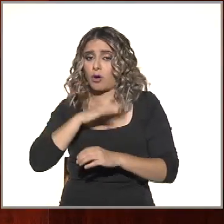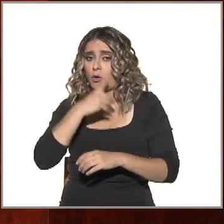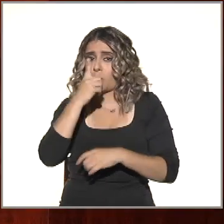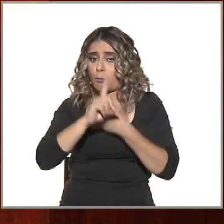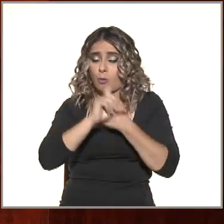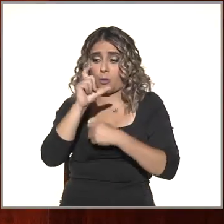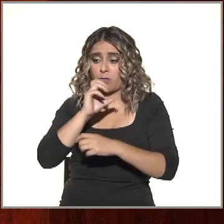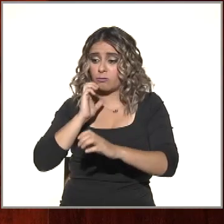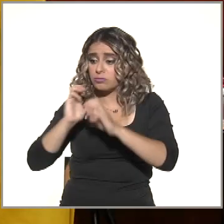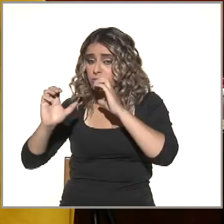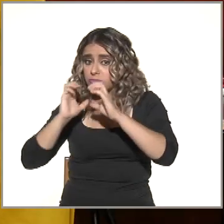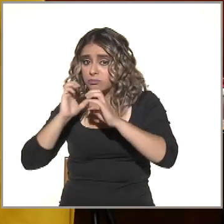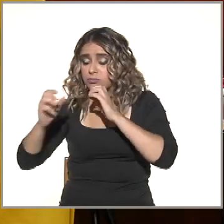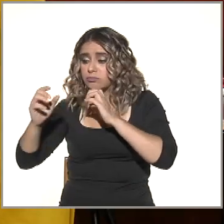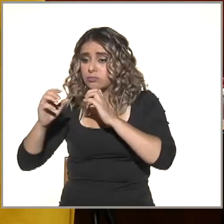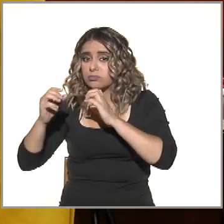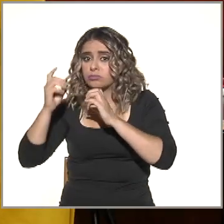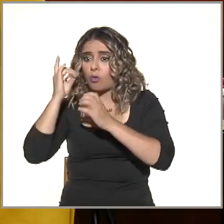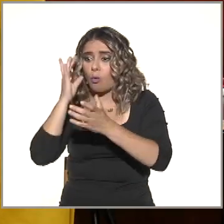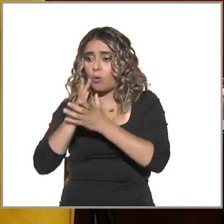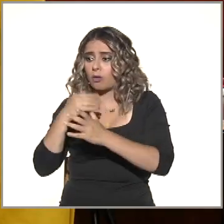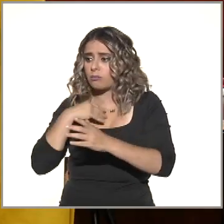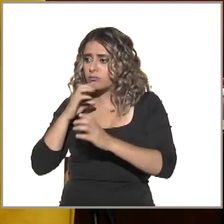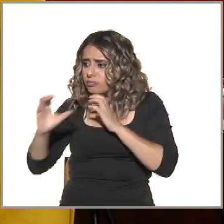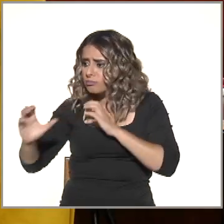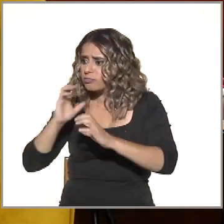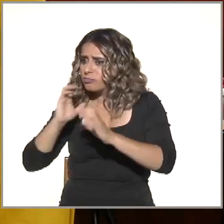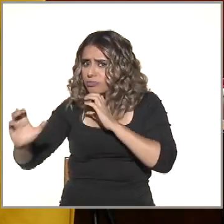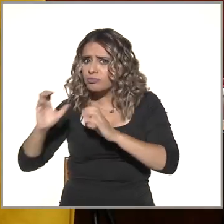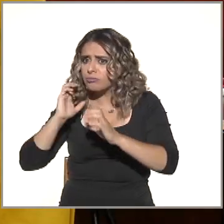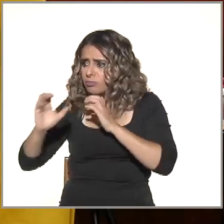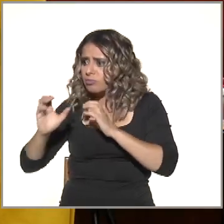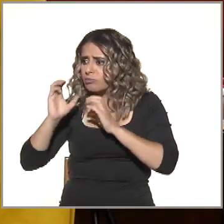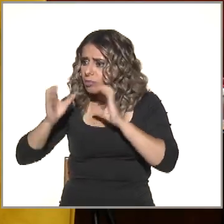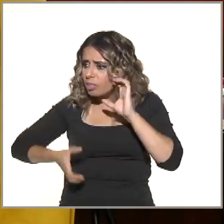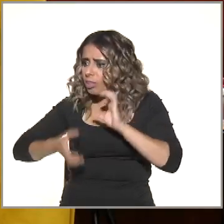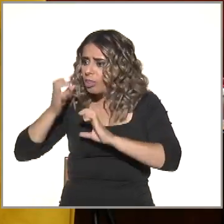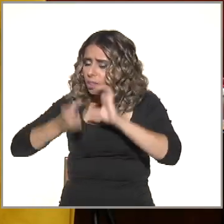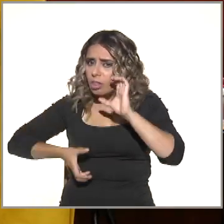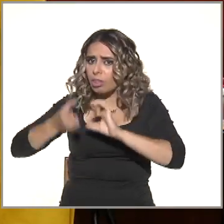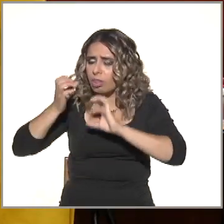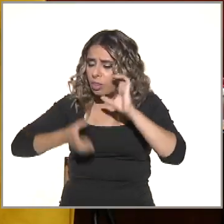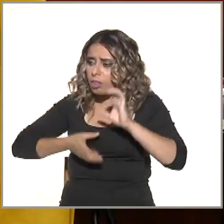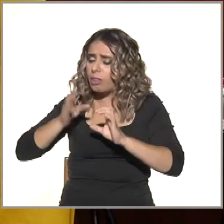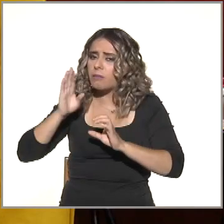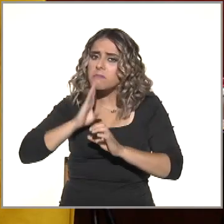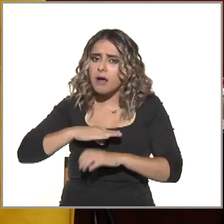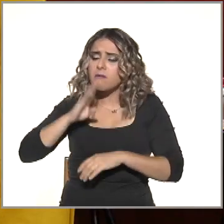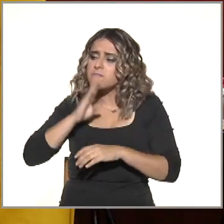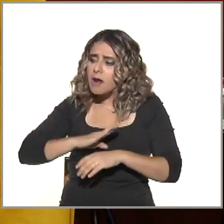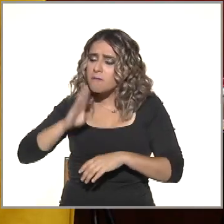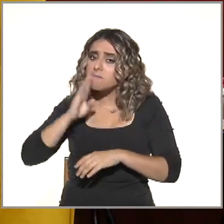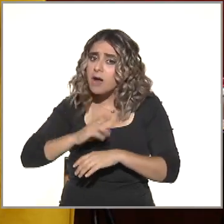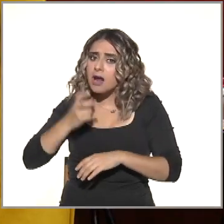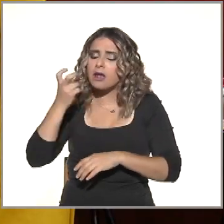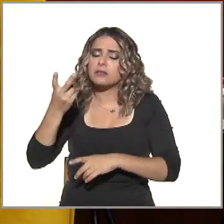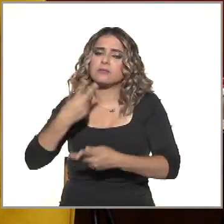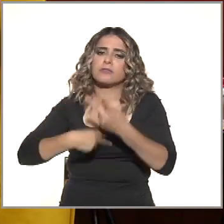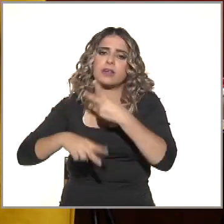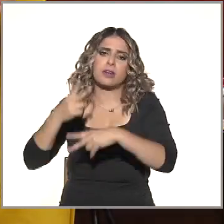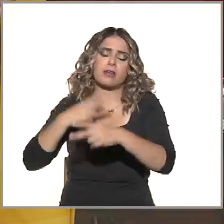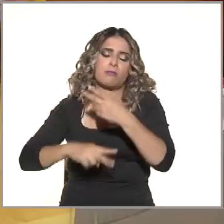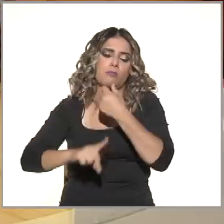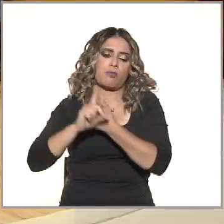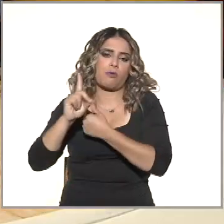ese diálogo es unilateral o es falso, es negado, y en ese caso no